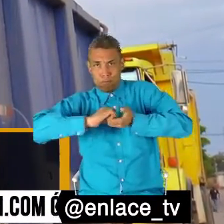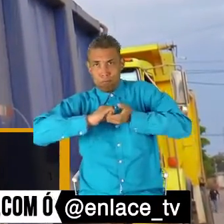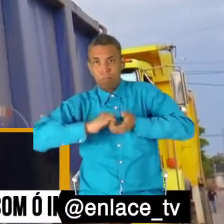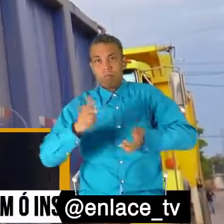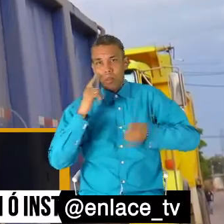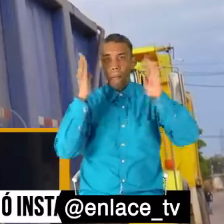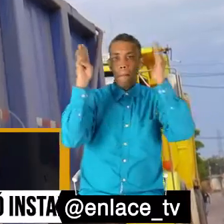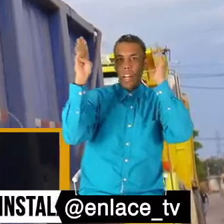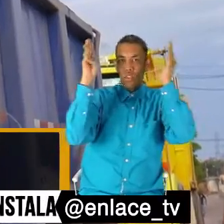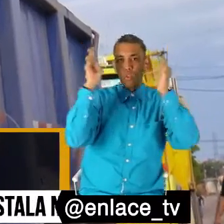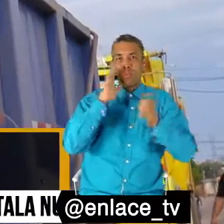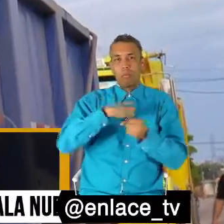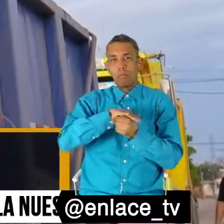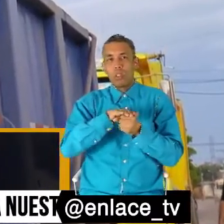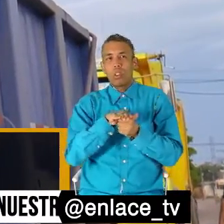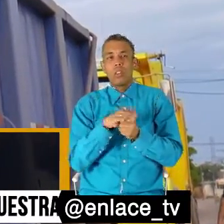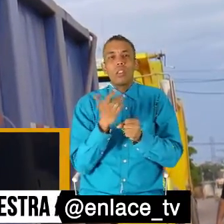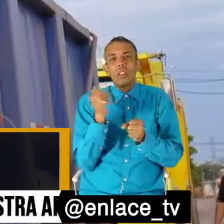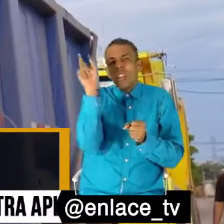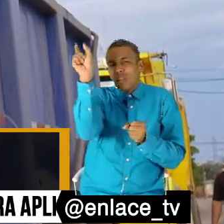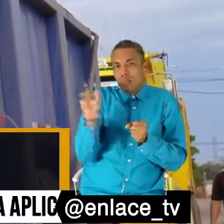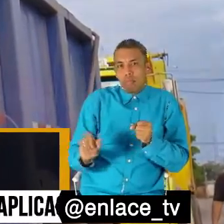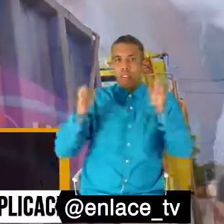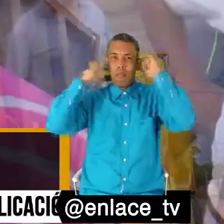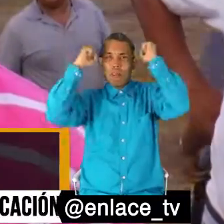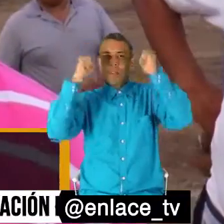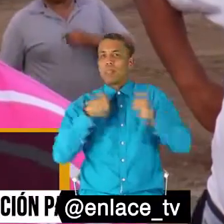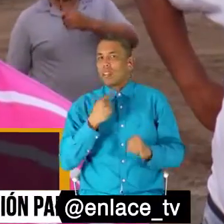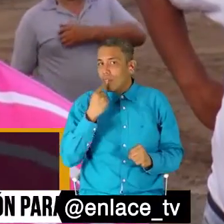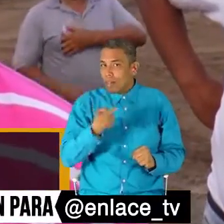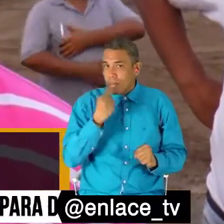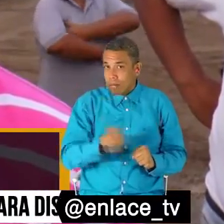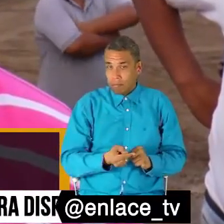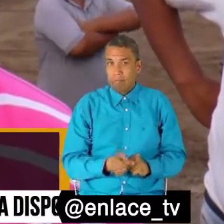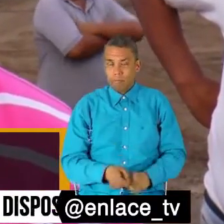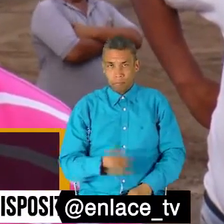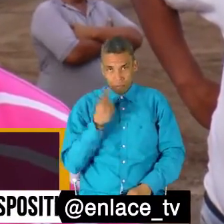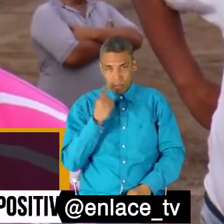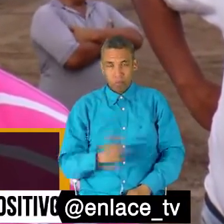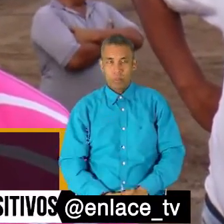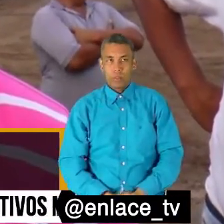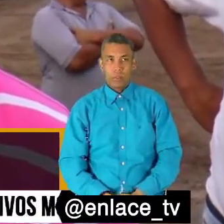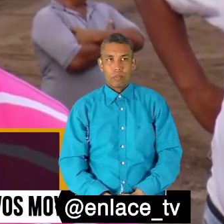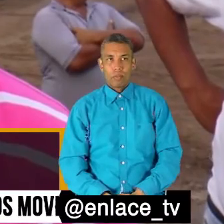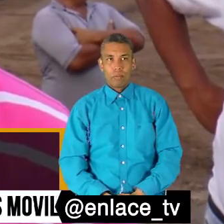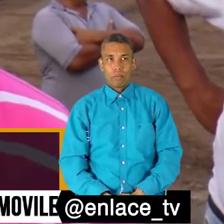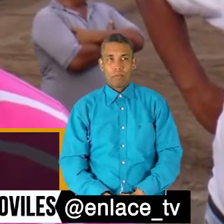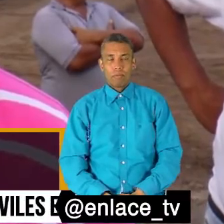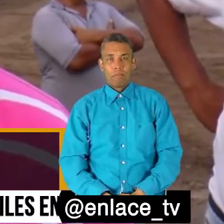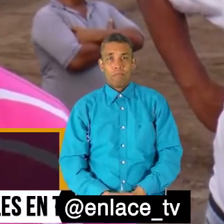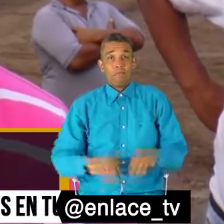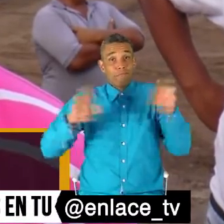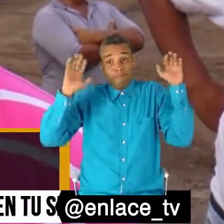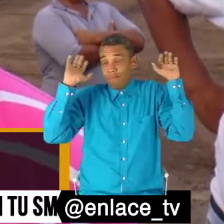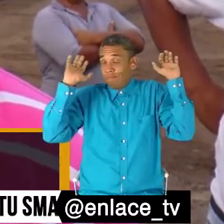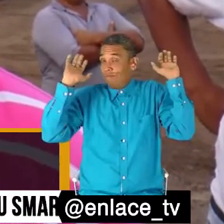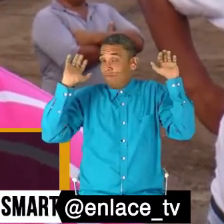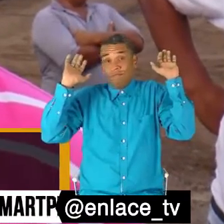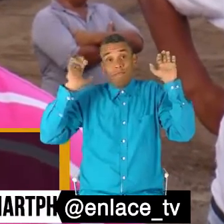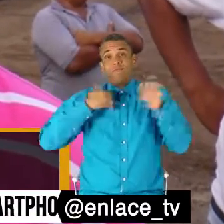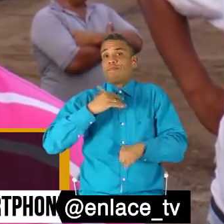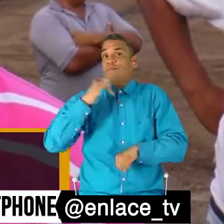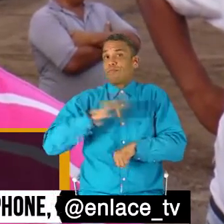Pero escuchemos qué dice uno de los protestantes. Pues hoy salimos, la verdad, ya las circunstancias y a lo que